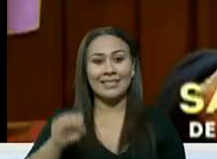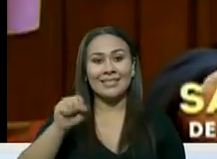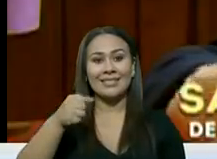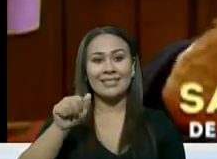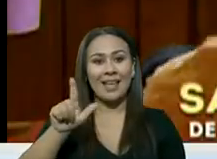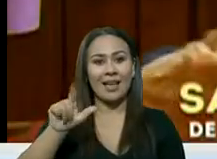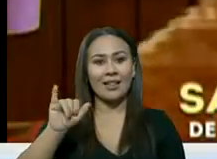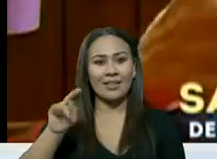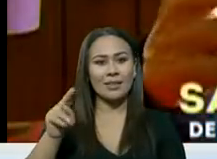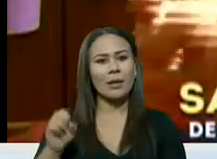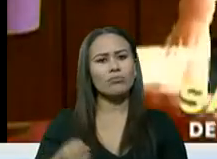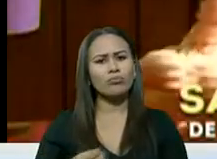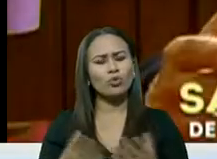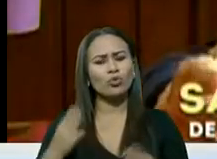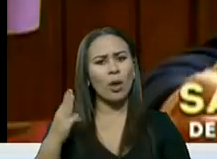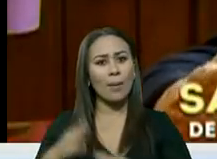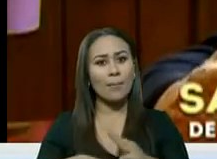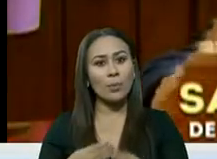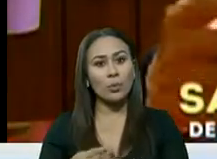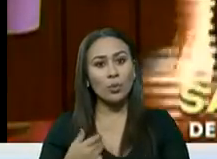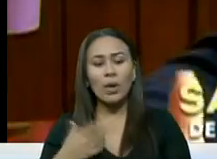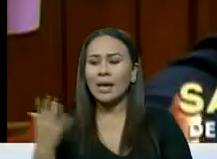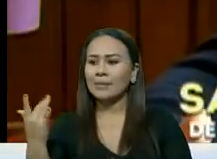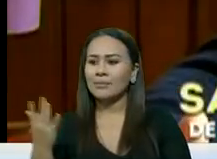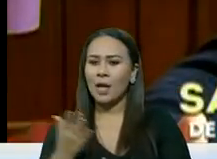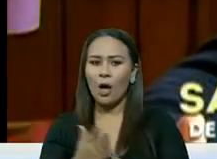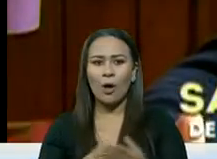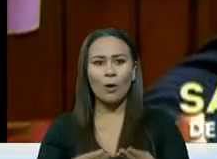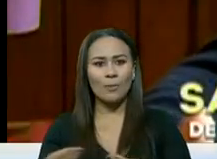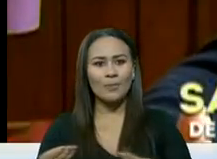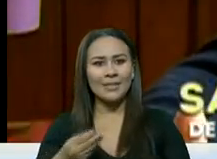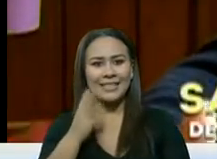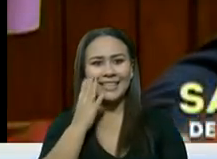mundo, abrirse un poco al mundo para compartir